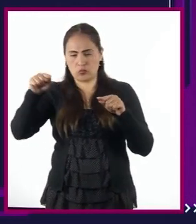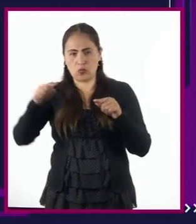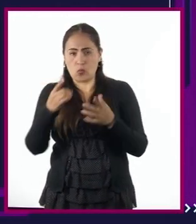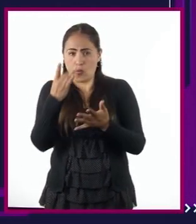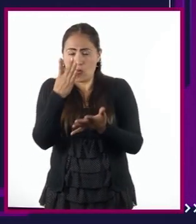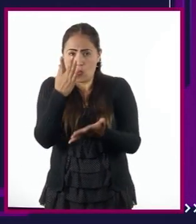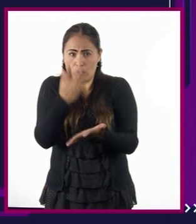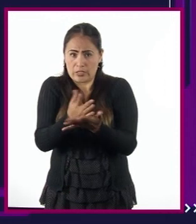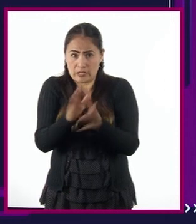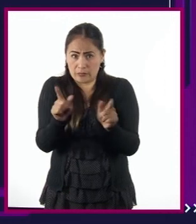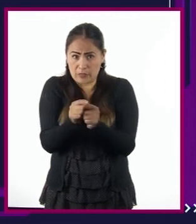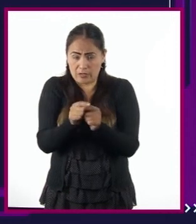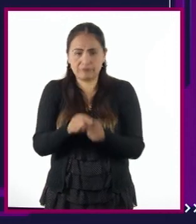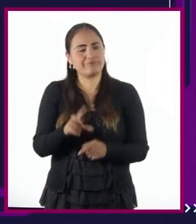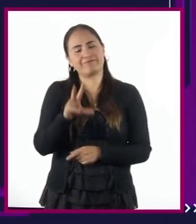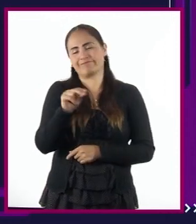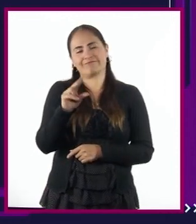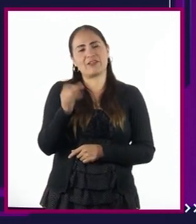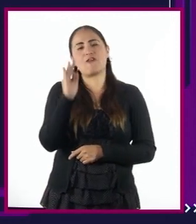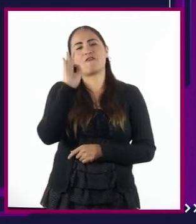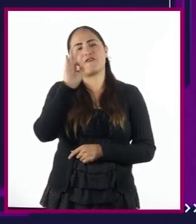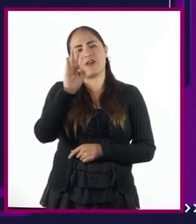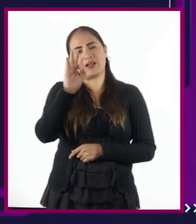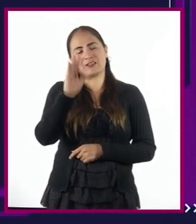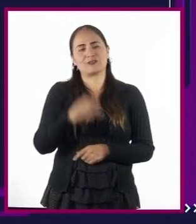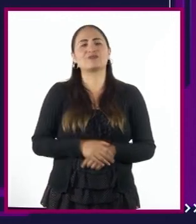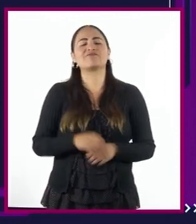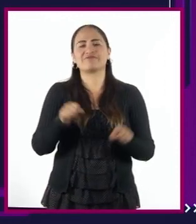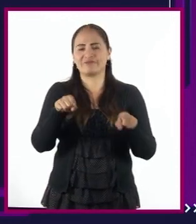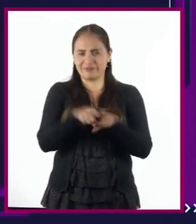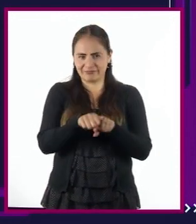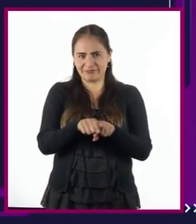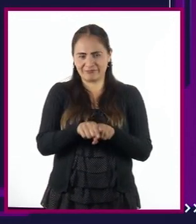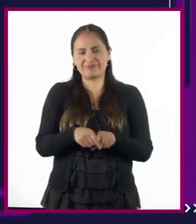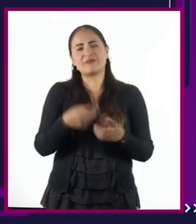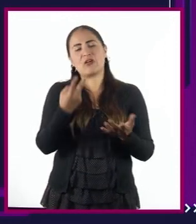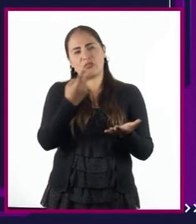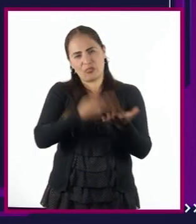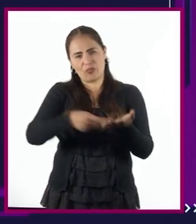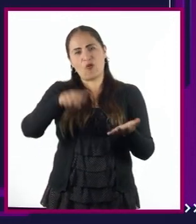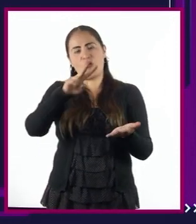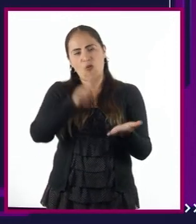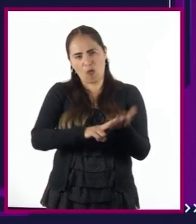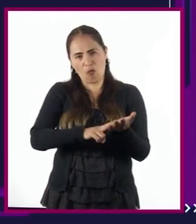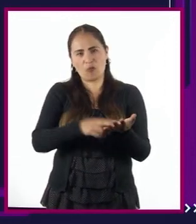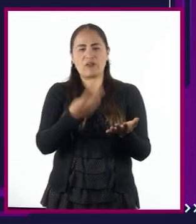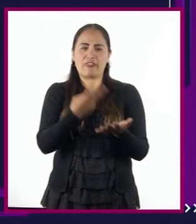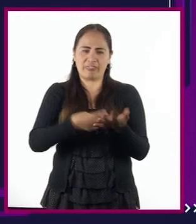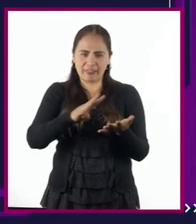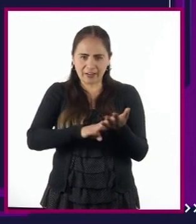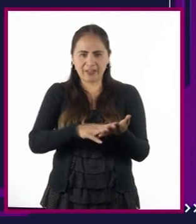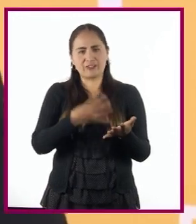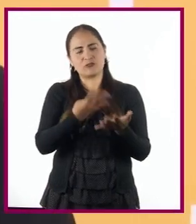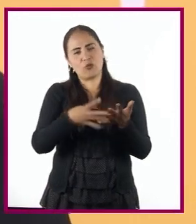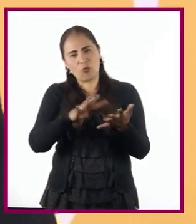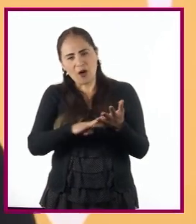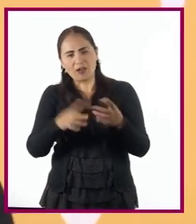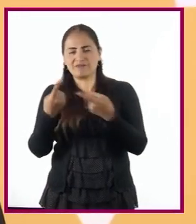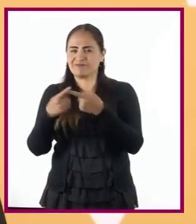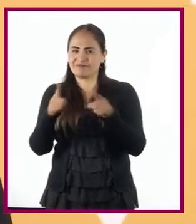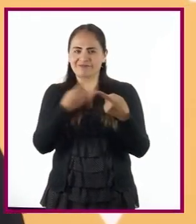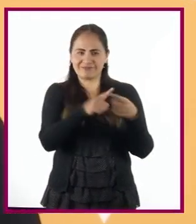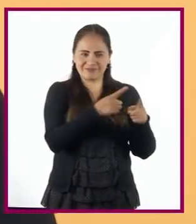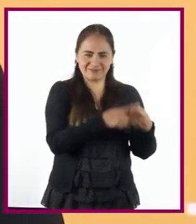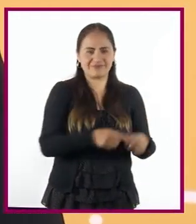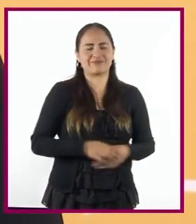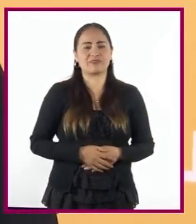de datos. Falso, ya que también se puede construir una gráfica de líneas múltiple.